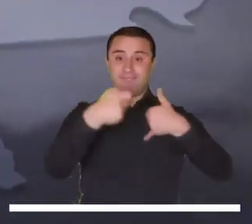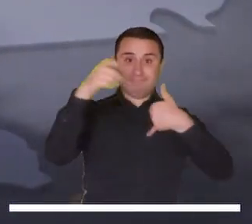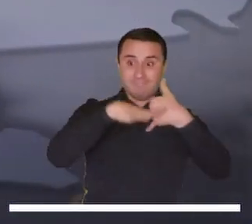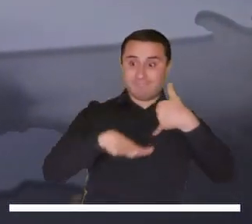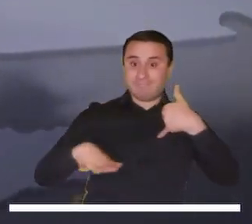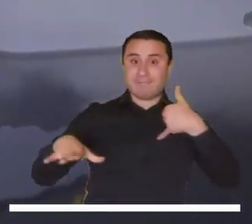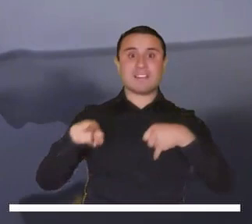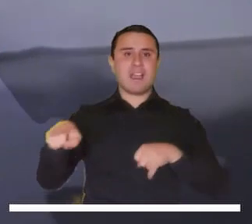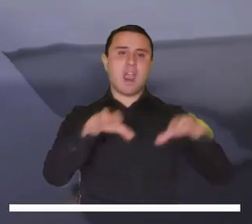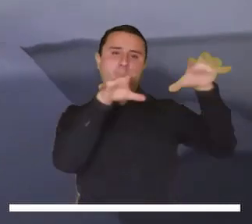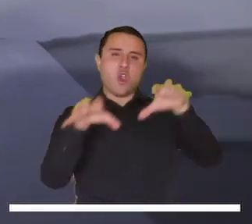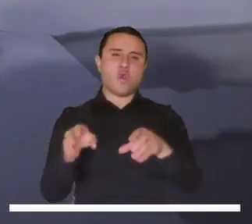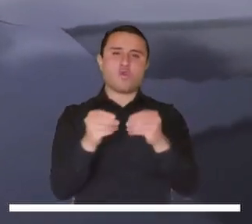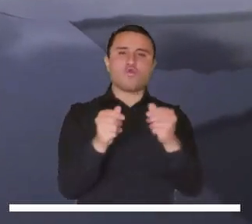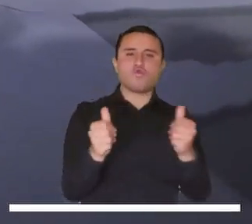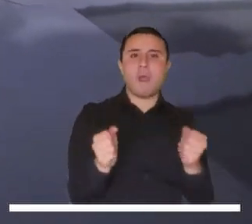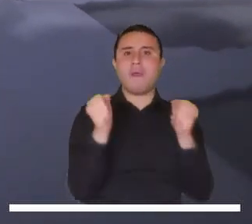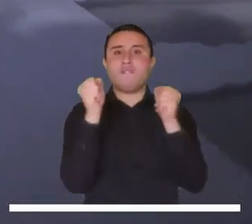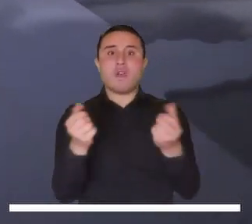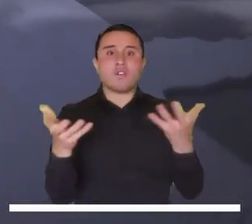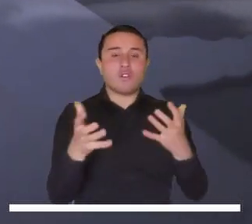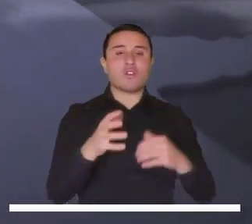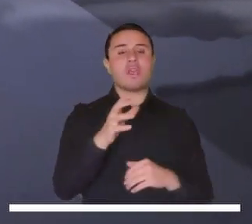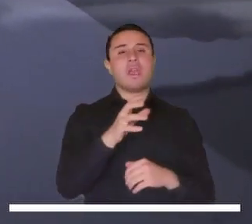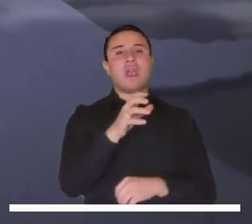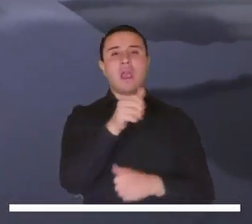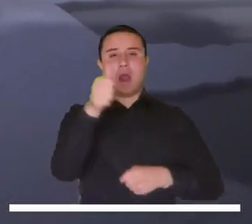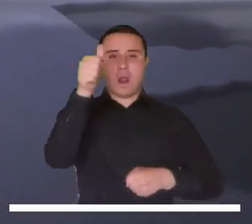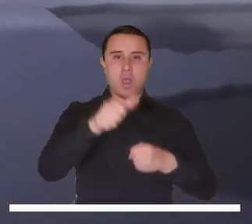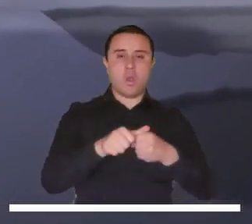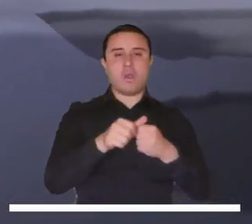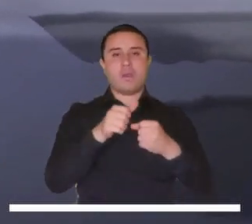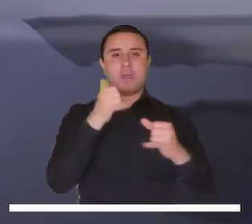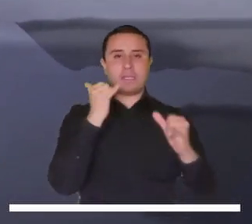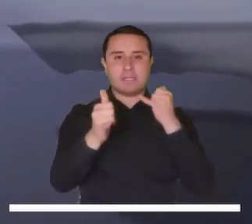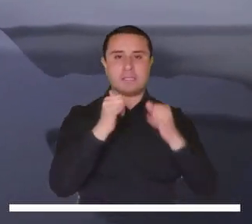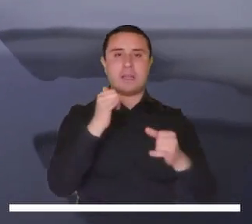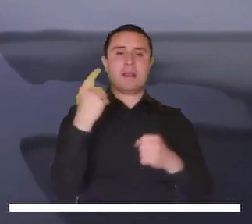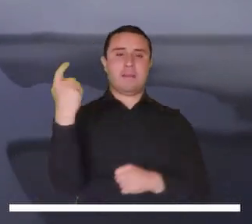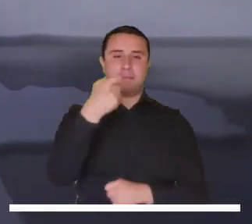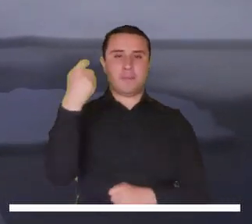Al oriente del país, lluvias moderadas a fuertes en Vichada, Casanare y Meta.